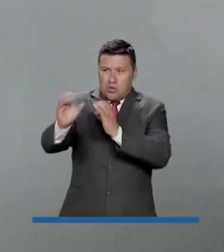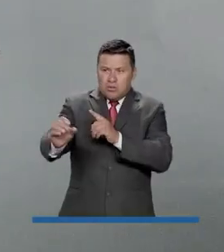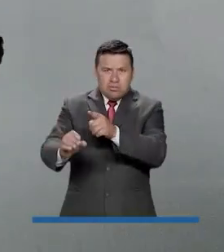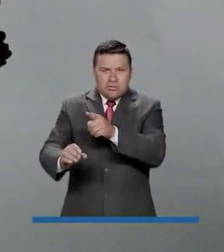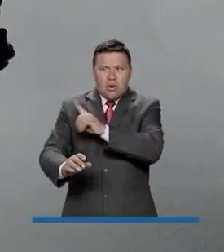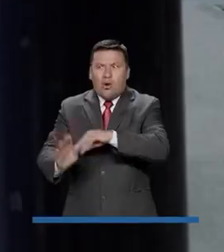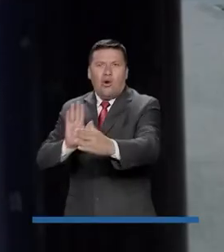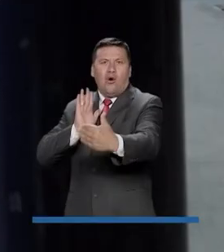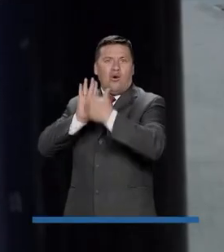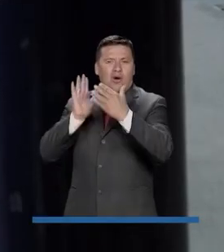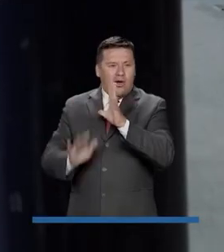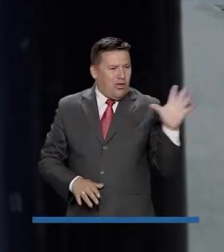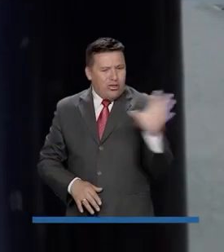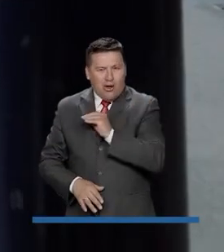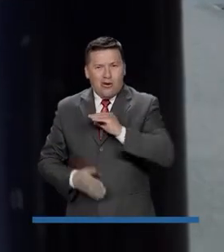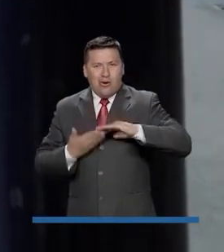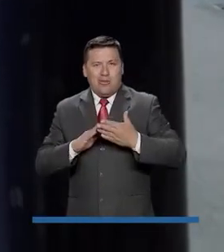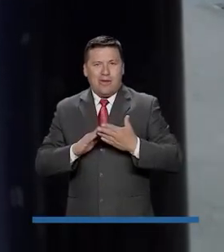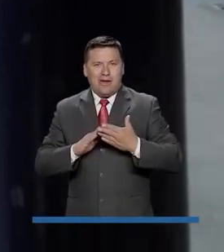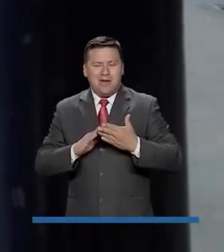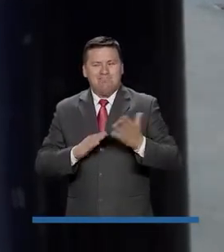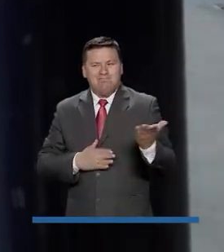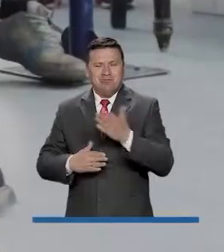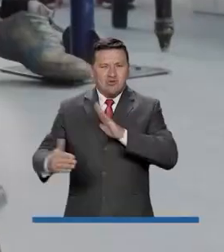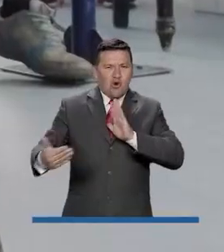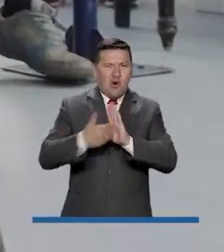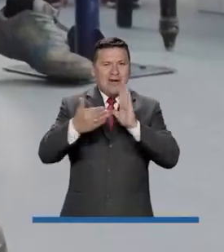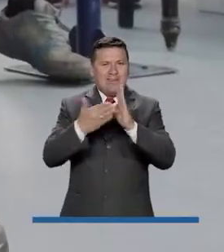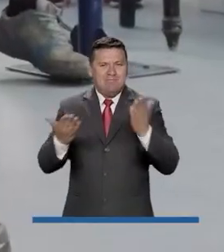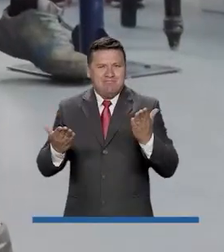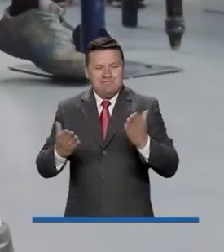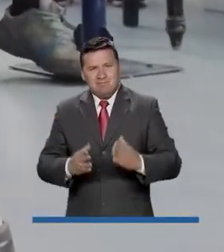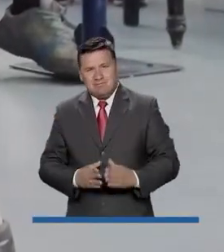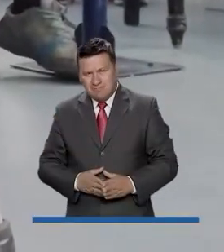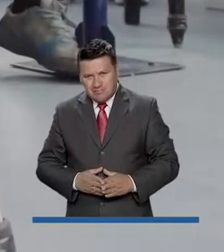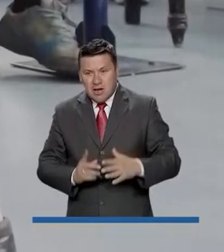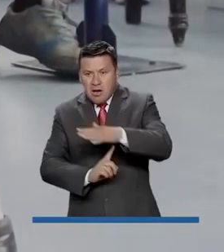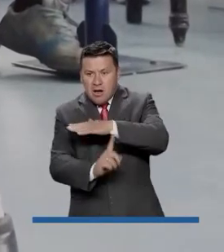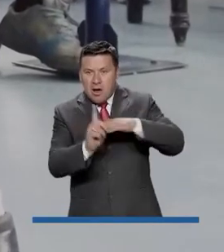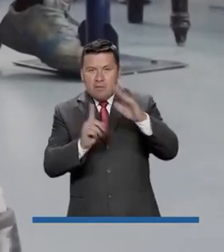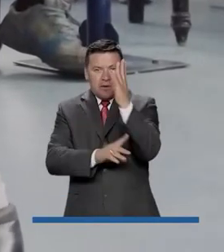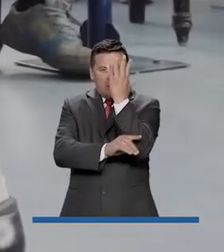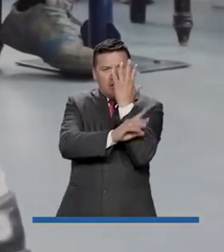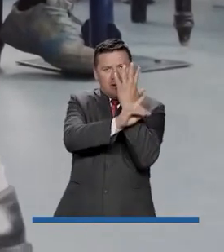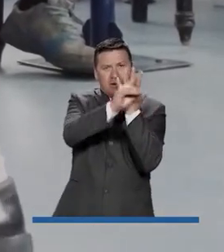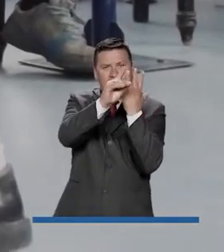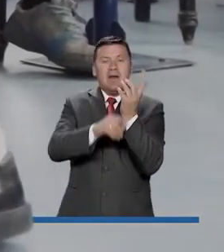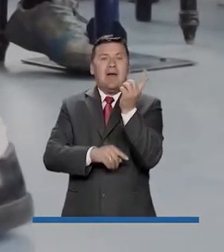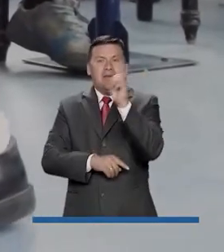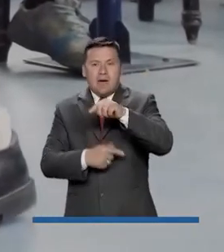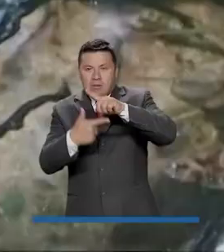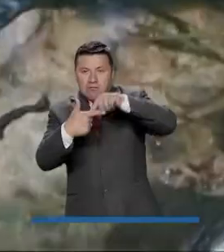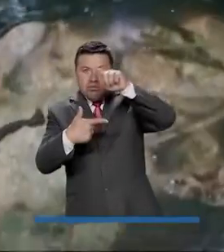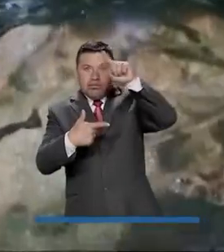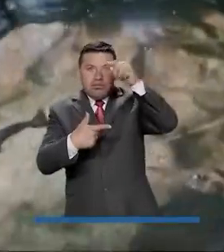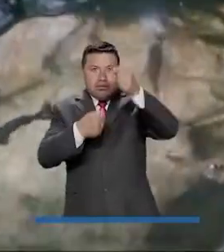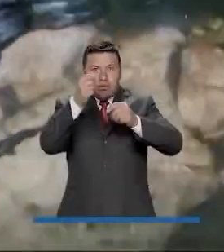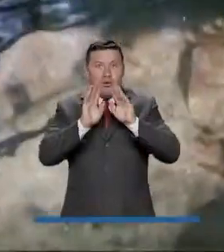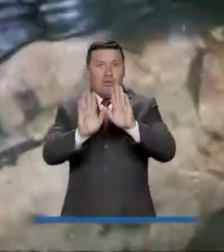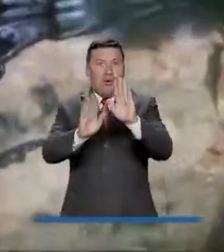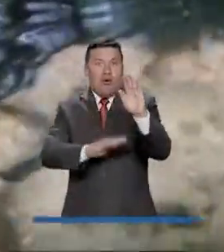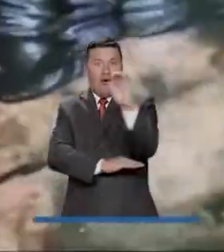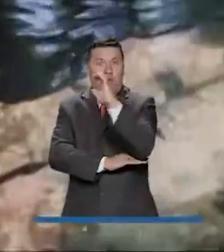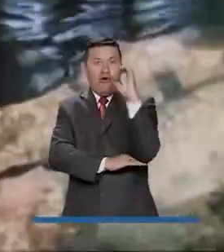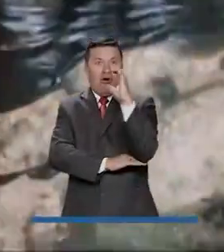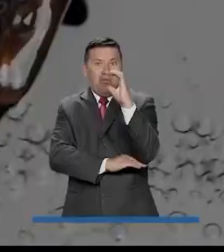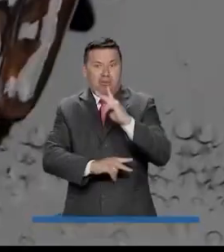Cada ataque al tubo nos pega a todos, a la comunidad, a los ecosistemas